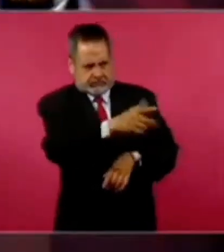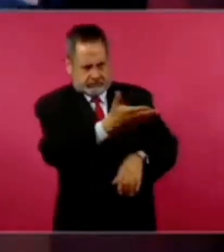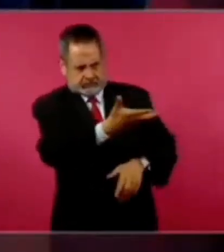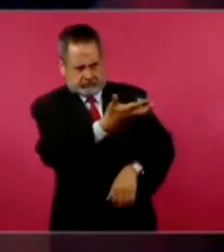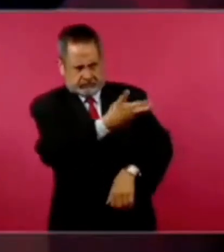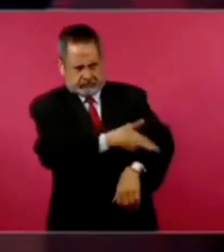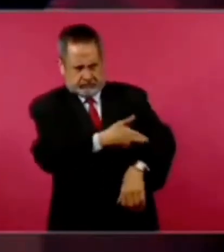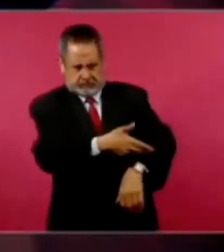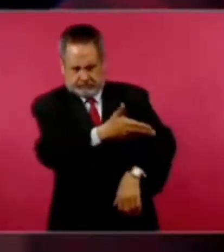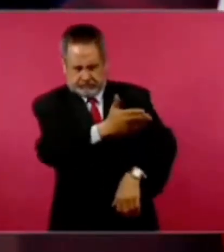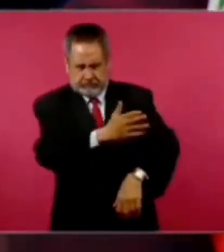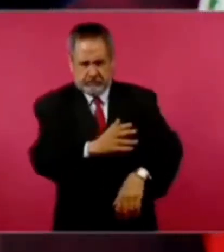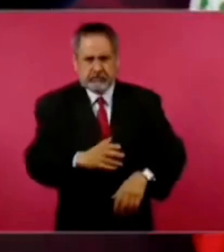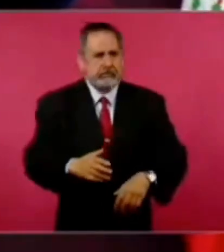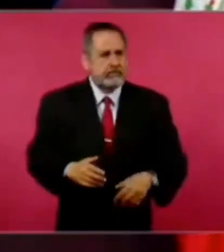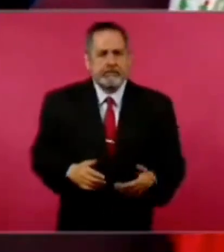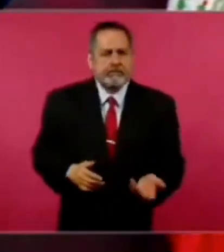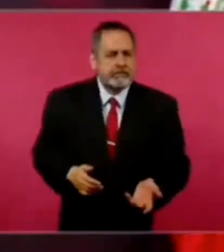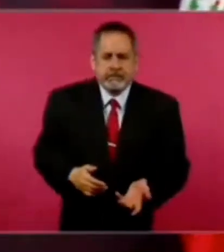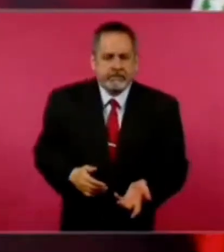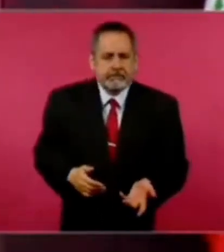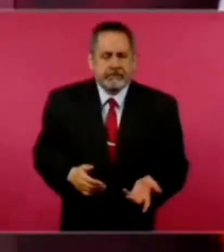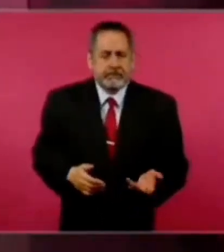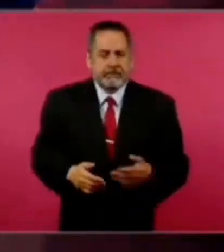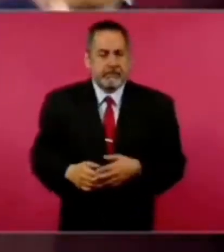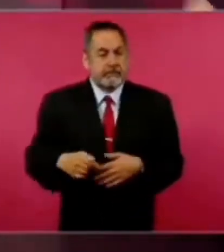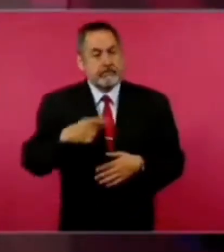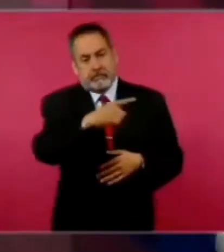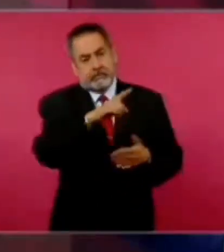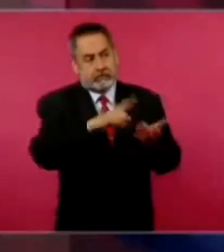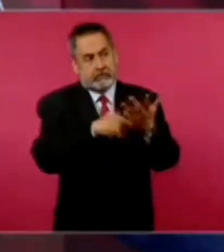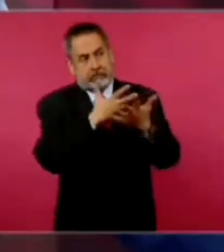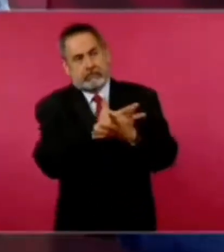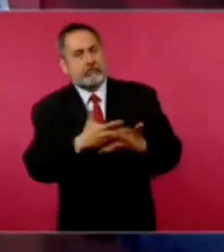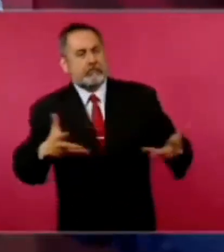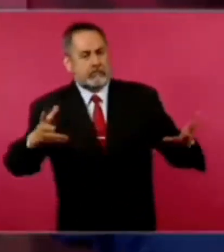Y aunque es piramidal,